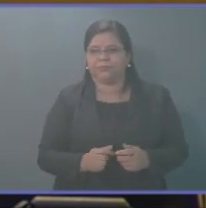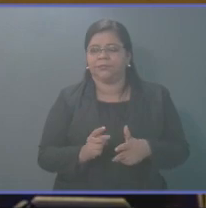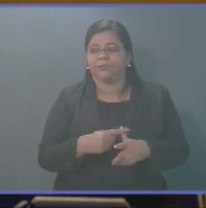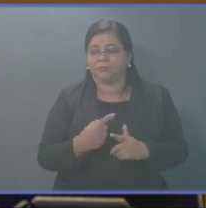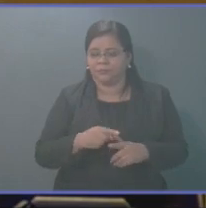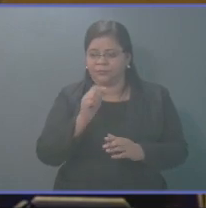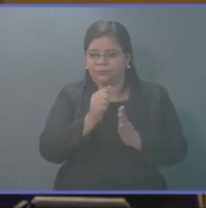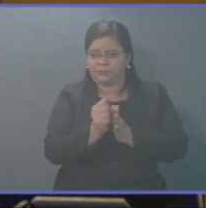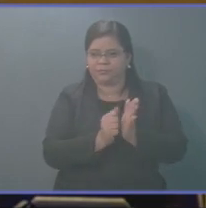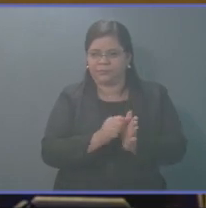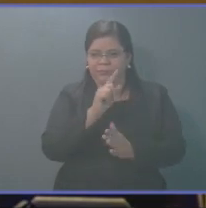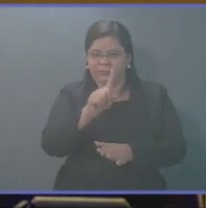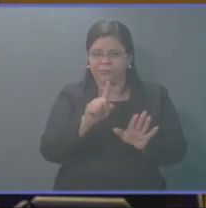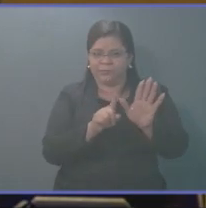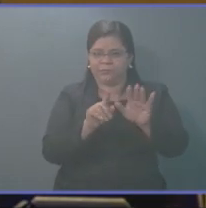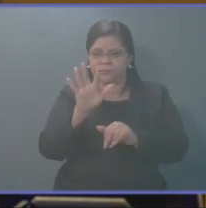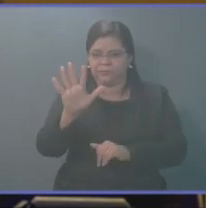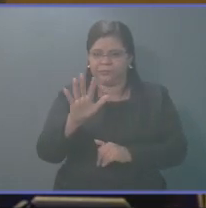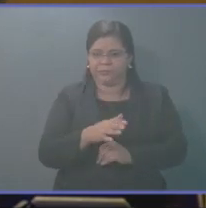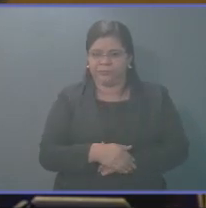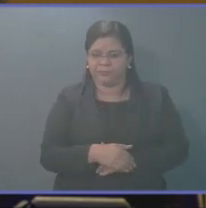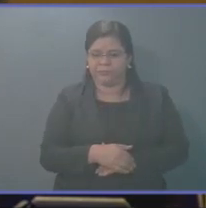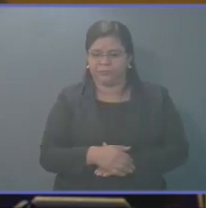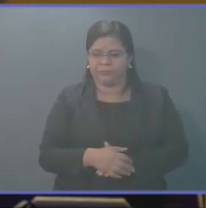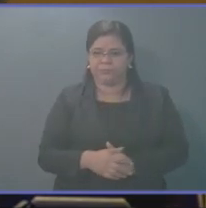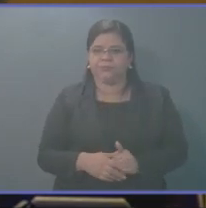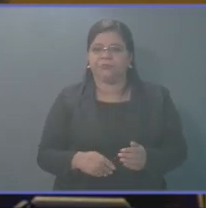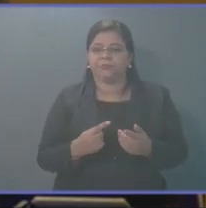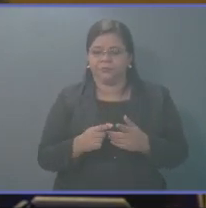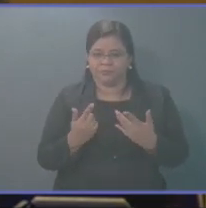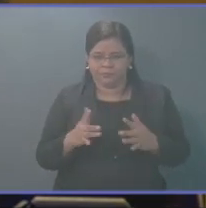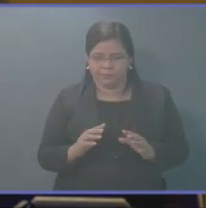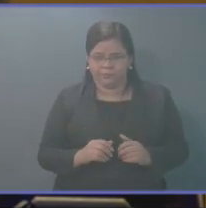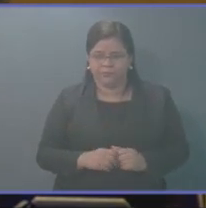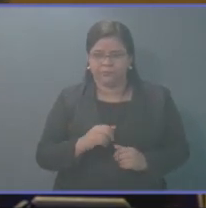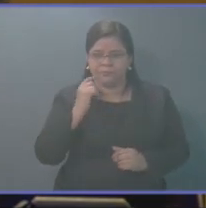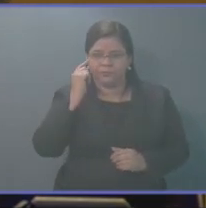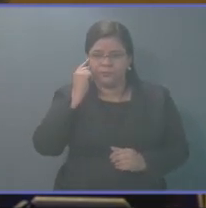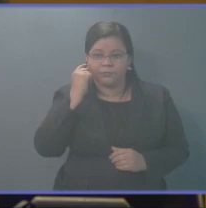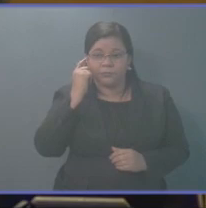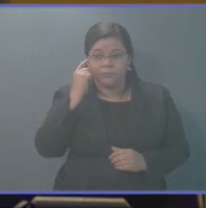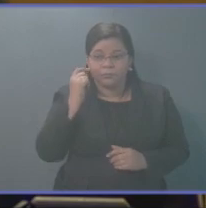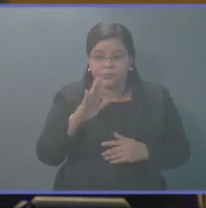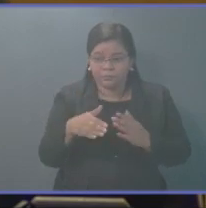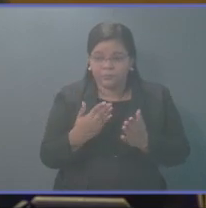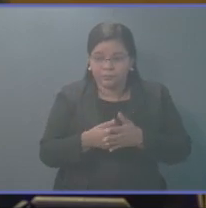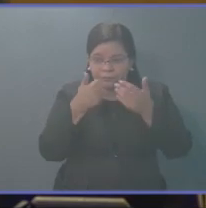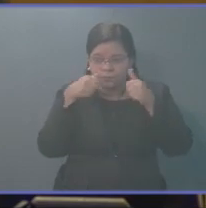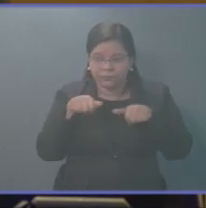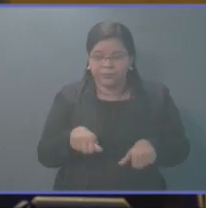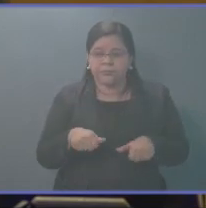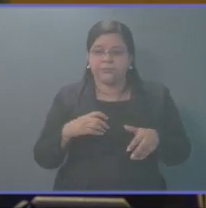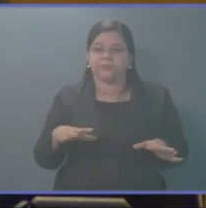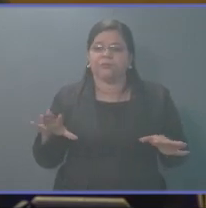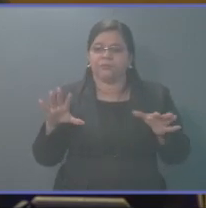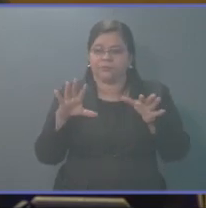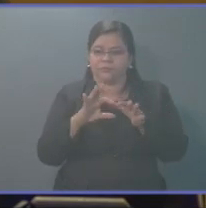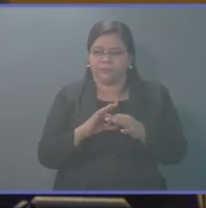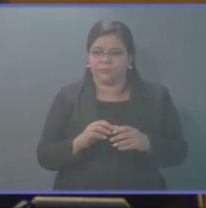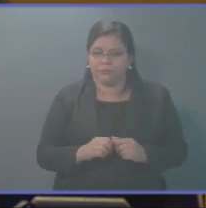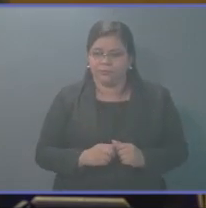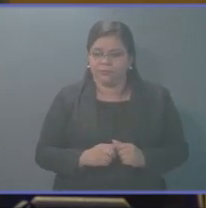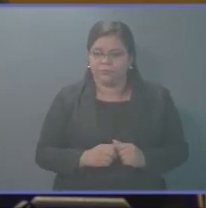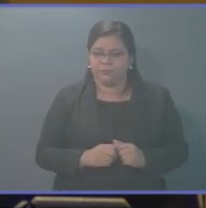165 de la Constitución. Los ministros o encargados del despacho y presidentes de